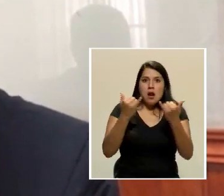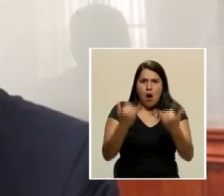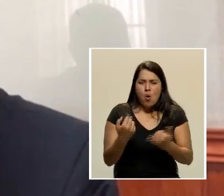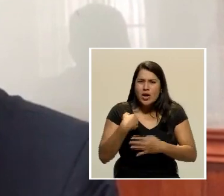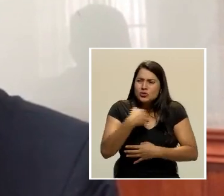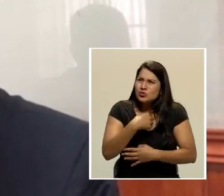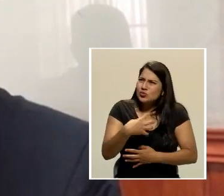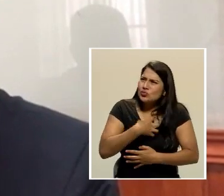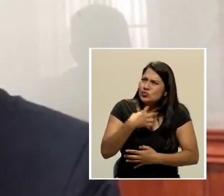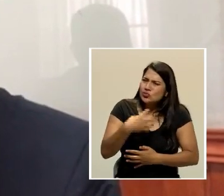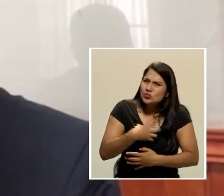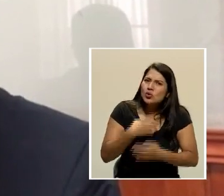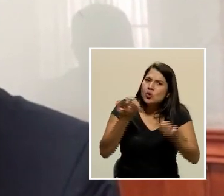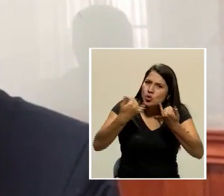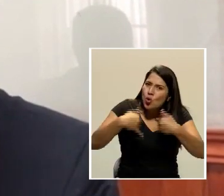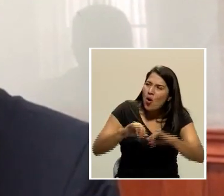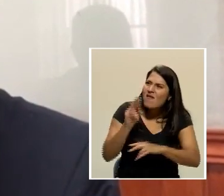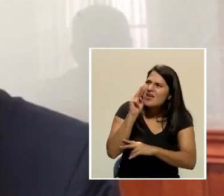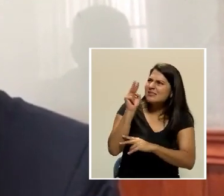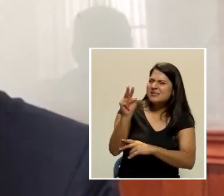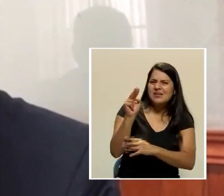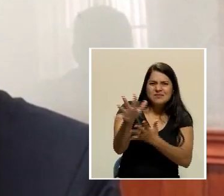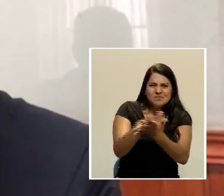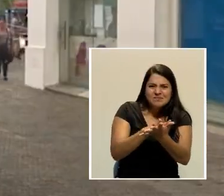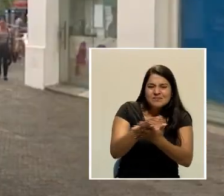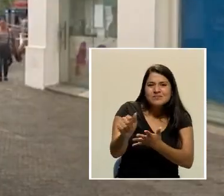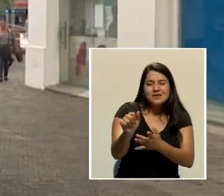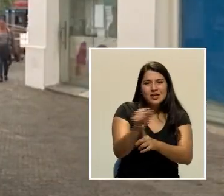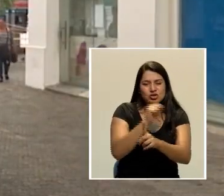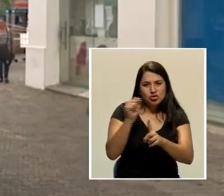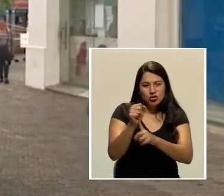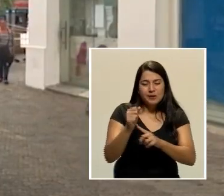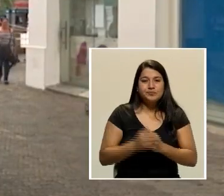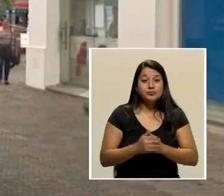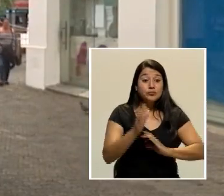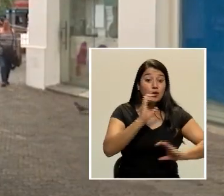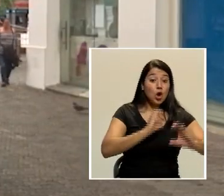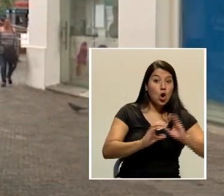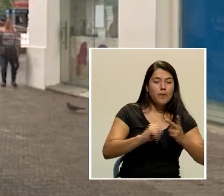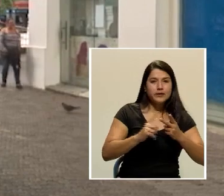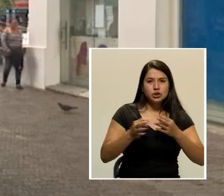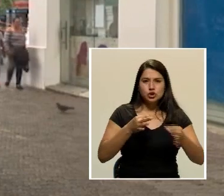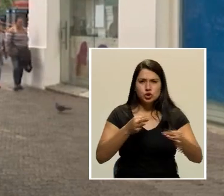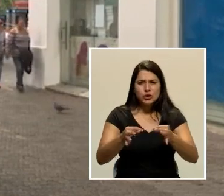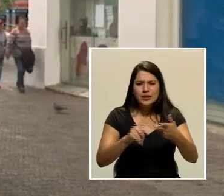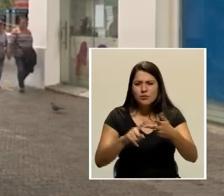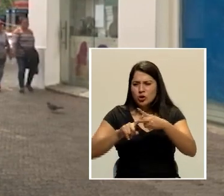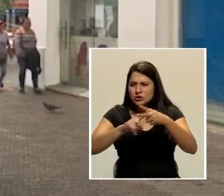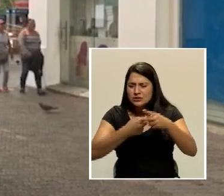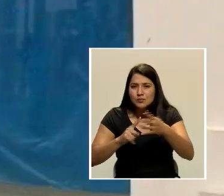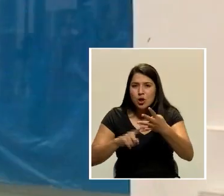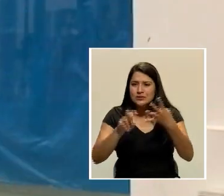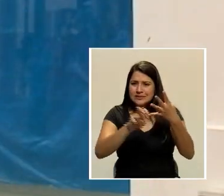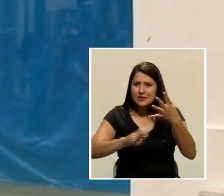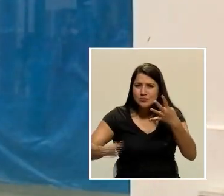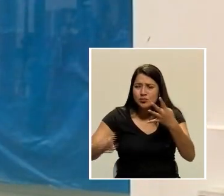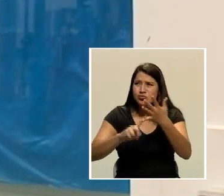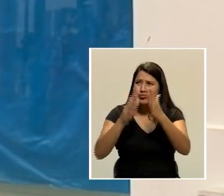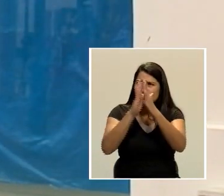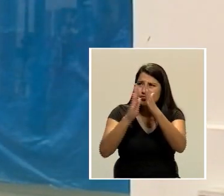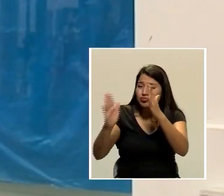desesperación en los hogares. Nosotros advertimos que esta situación ya se venía dando antes del COVID-19 y que el gobierno estaba de brazos cruzados.